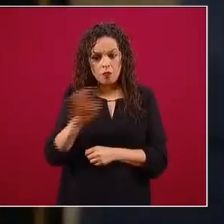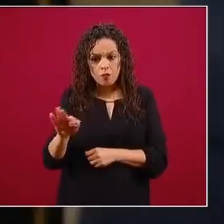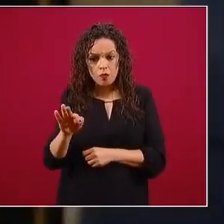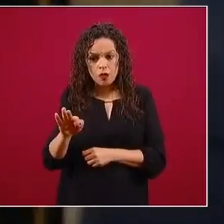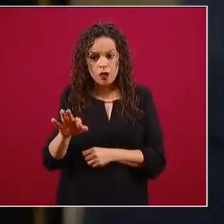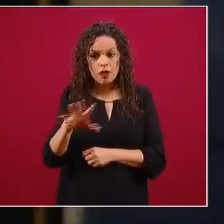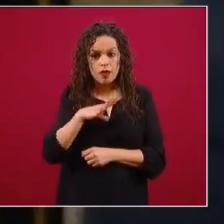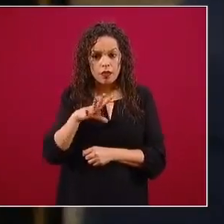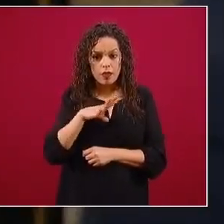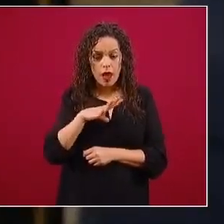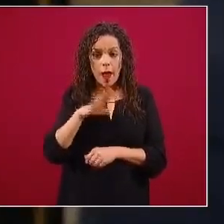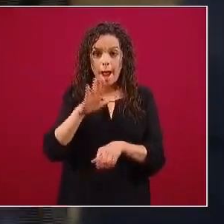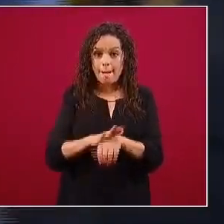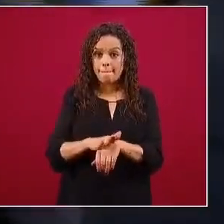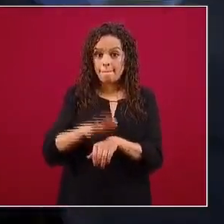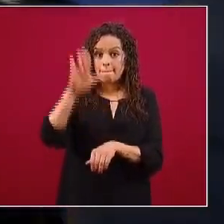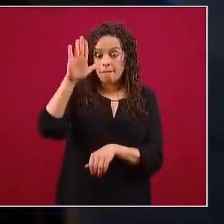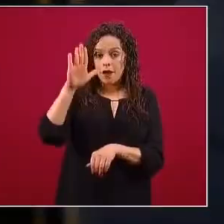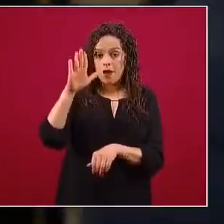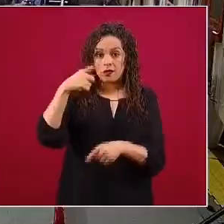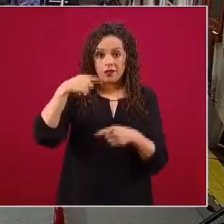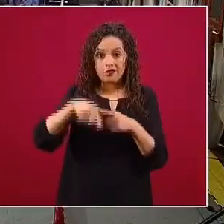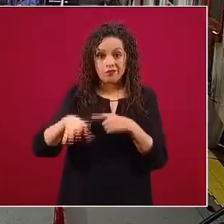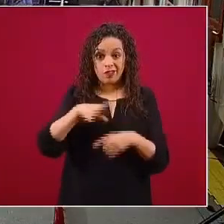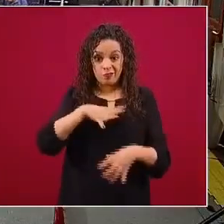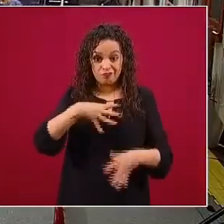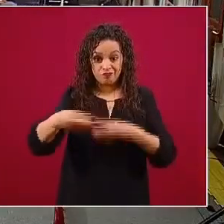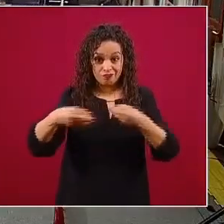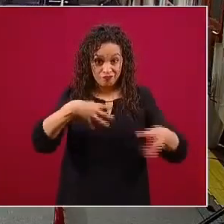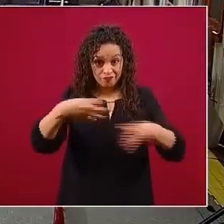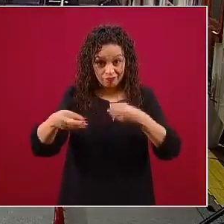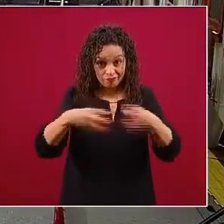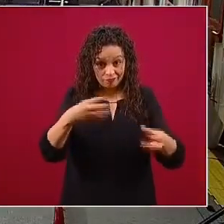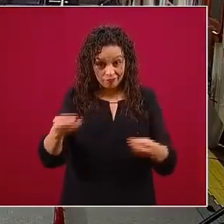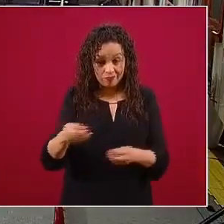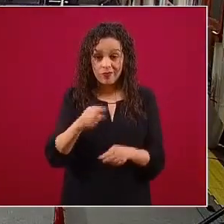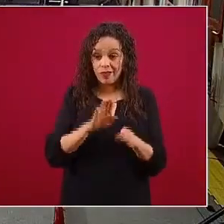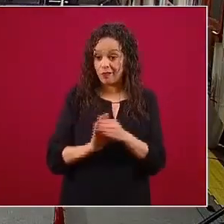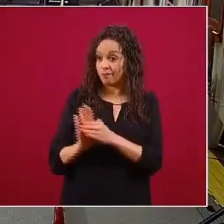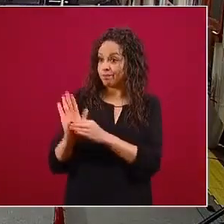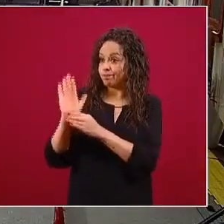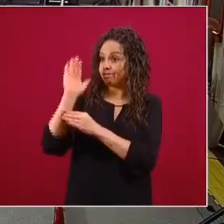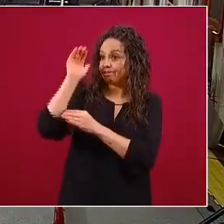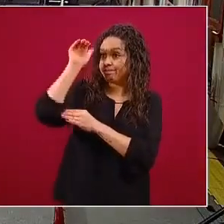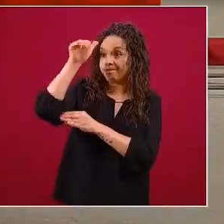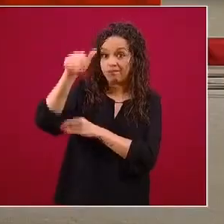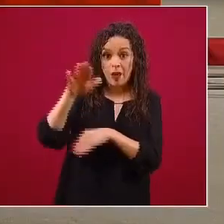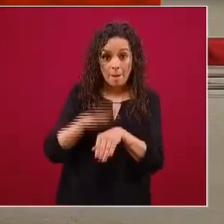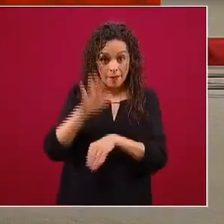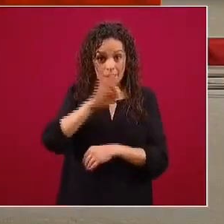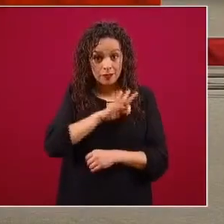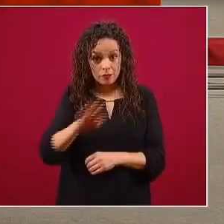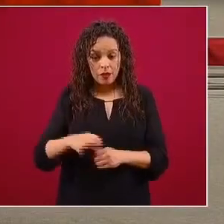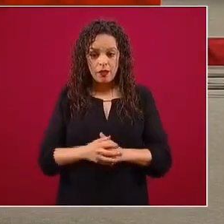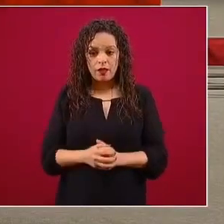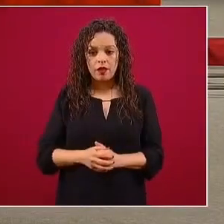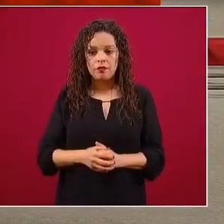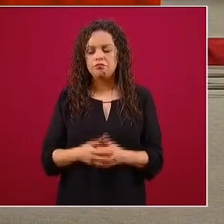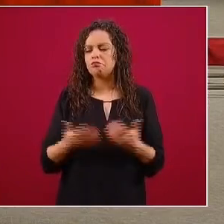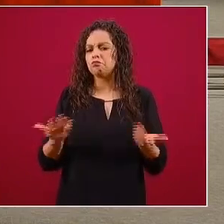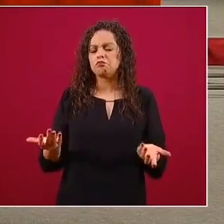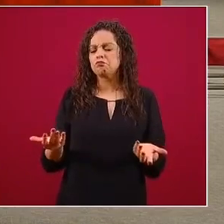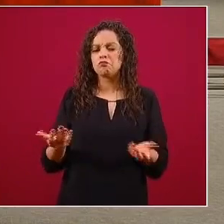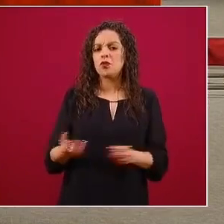la curva por contagios? Gracias. No necesariamente si no fueron cuantiosas.